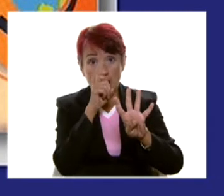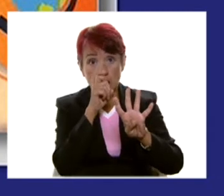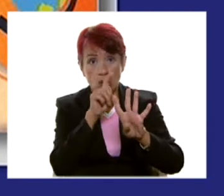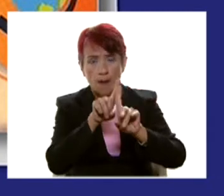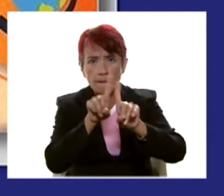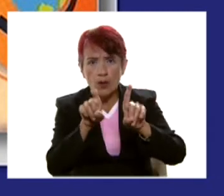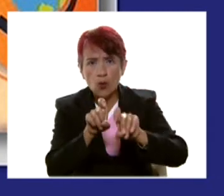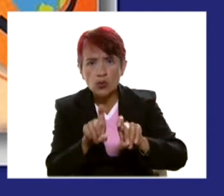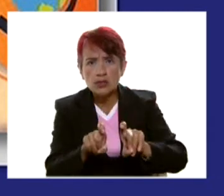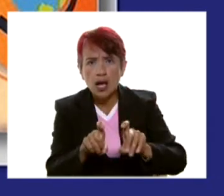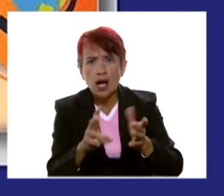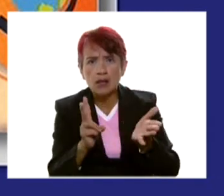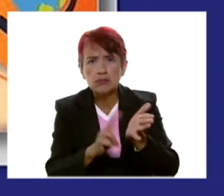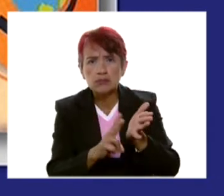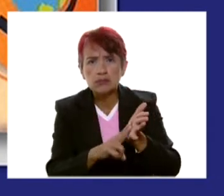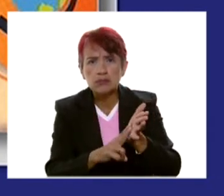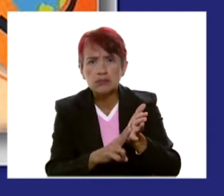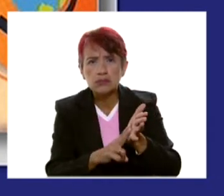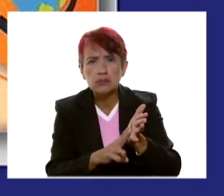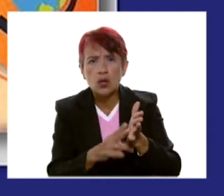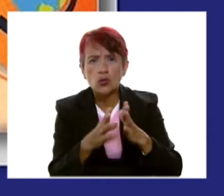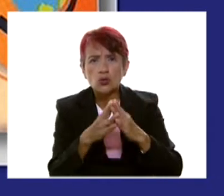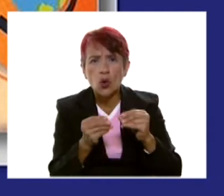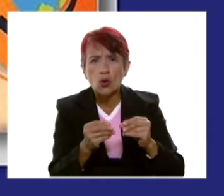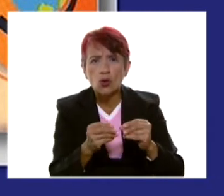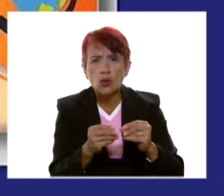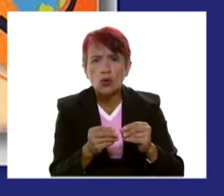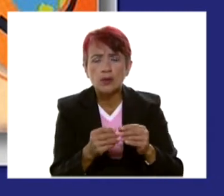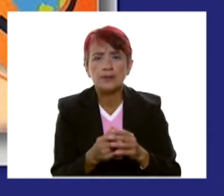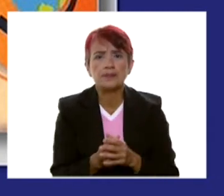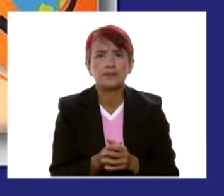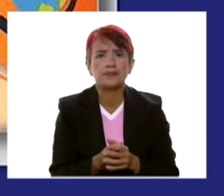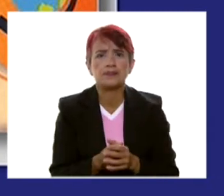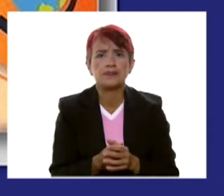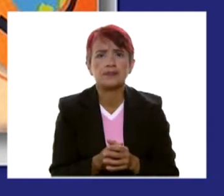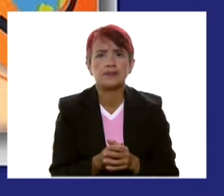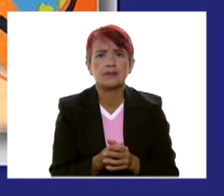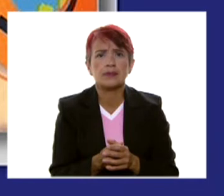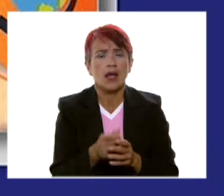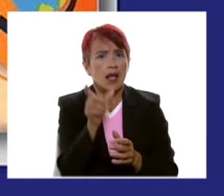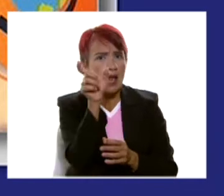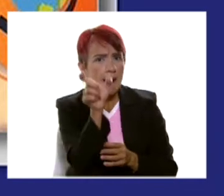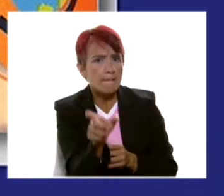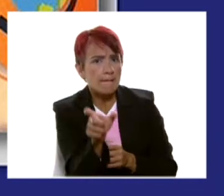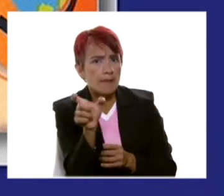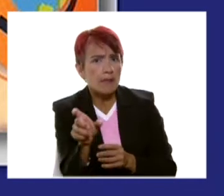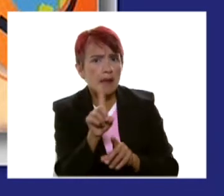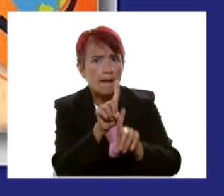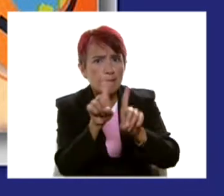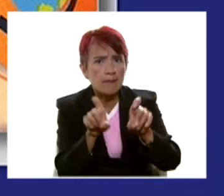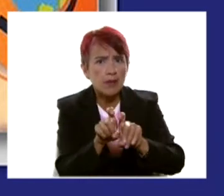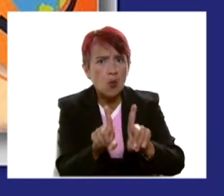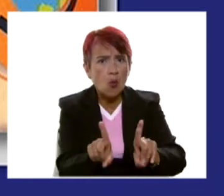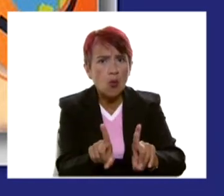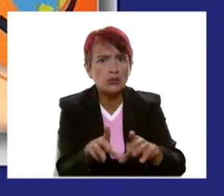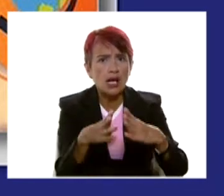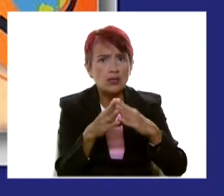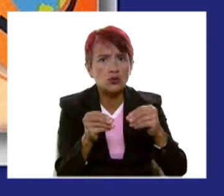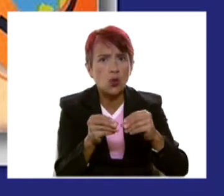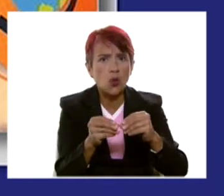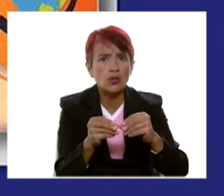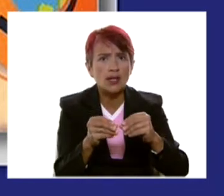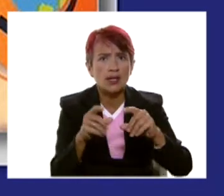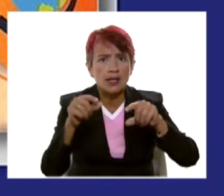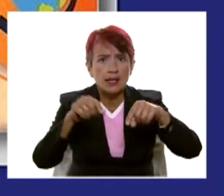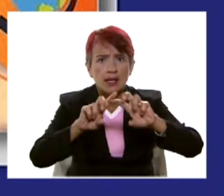de confirmación. Are you, do you o have you? ¿Okay? Son las preguntas partes de los tag questions.